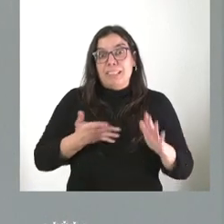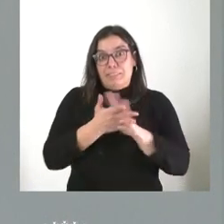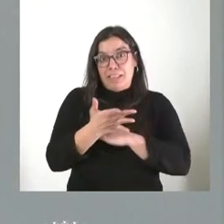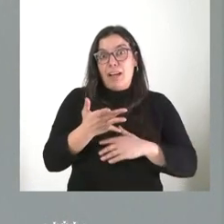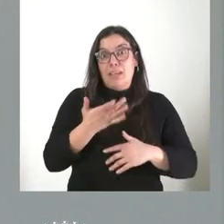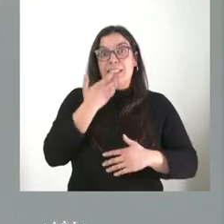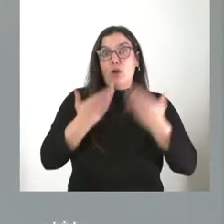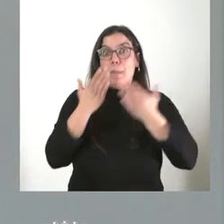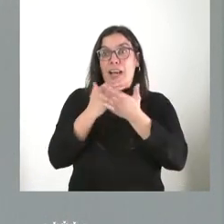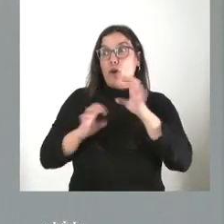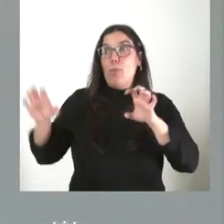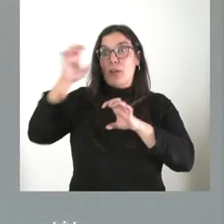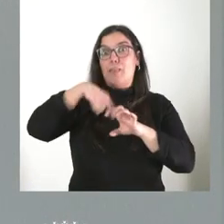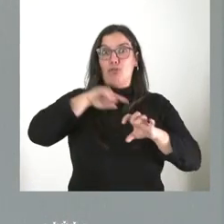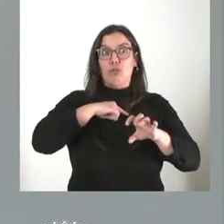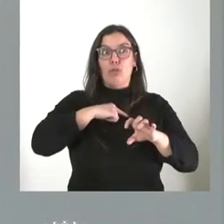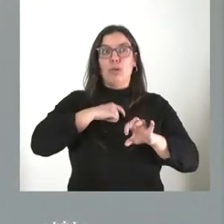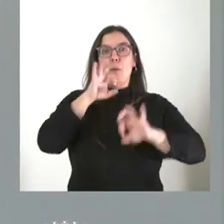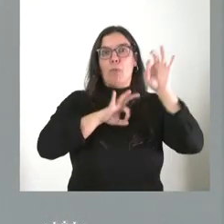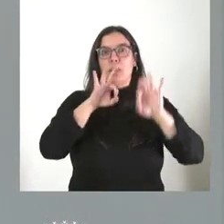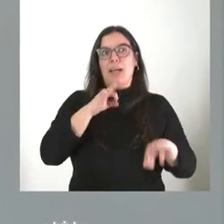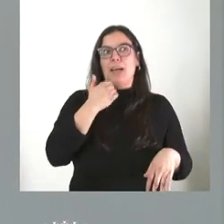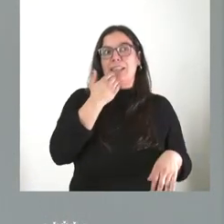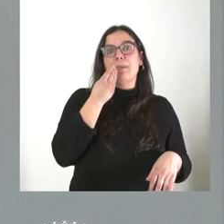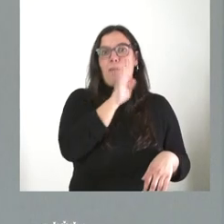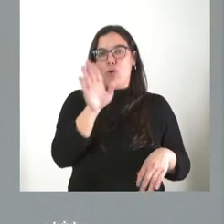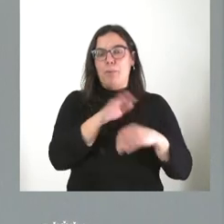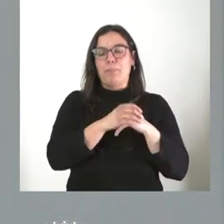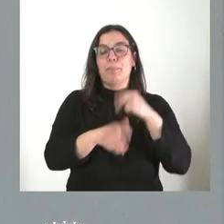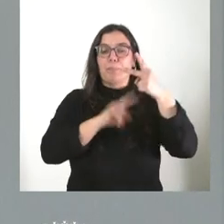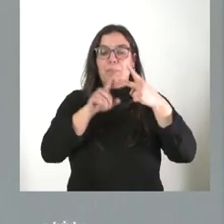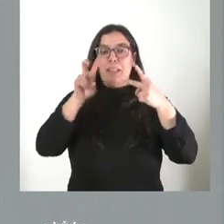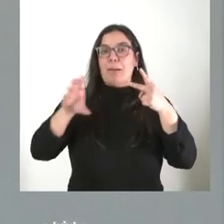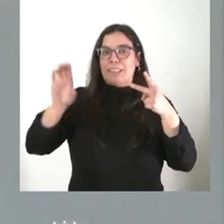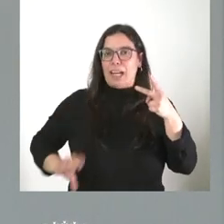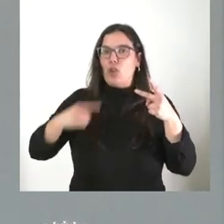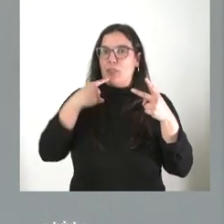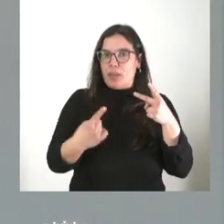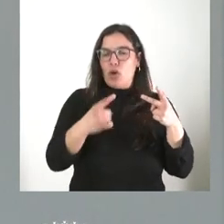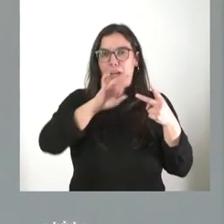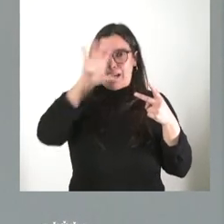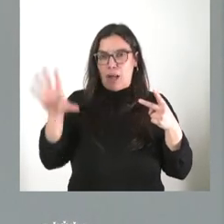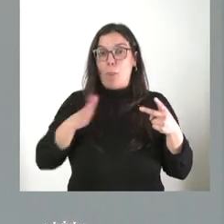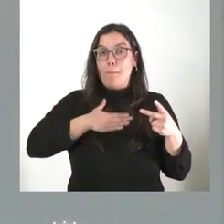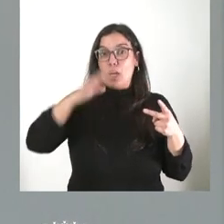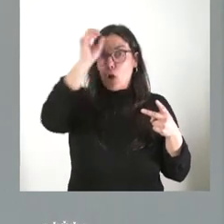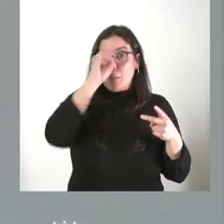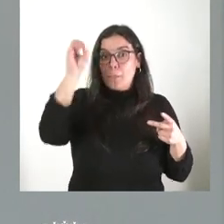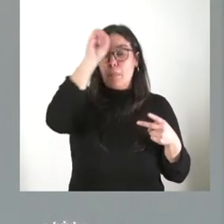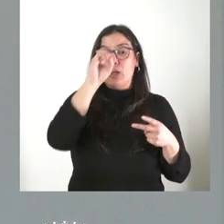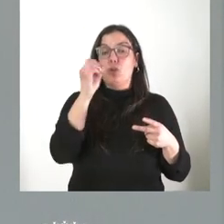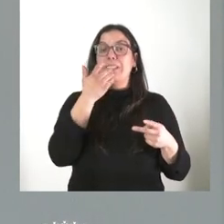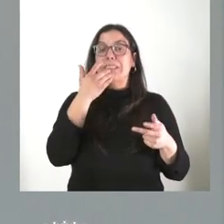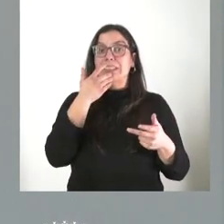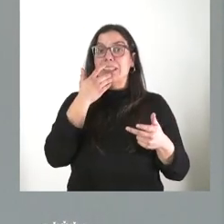ante las comunidades que me otorgó el porcentaje tienen esta materia del salario sí que le sería muy claro a mi juicio si la